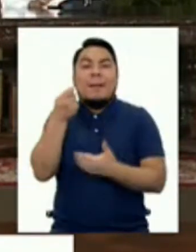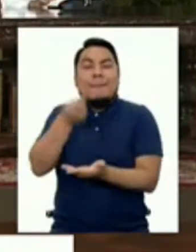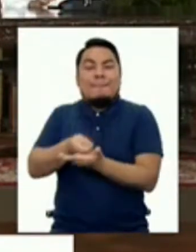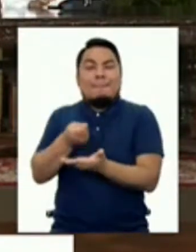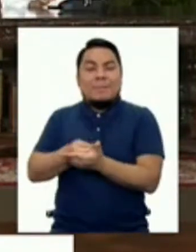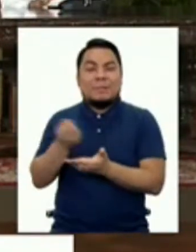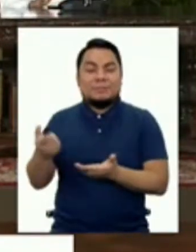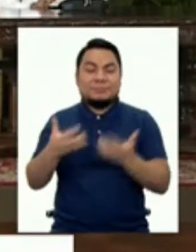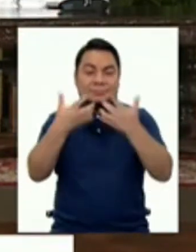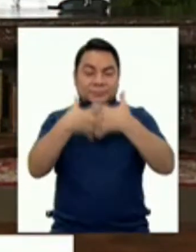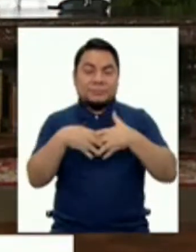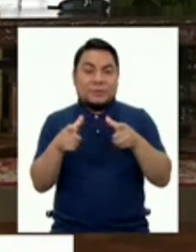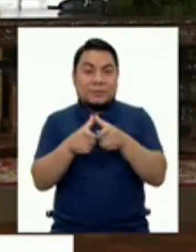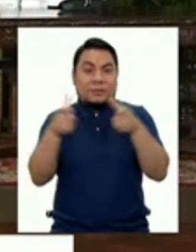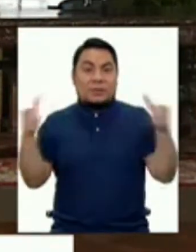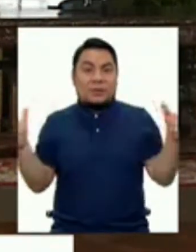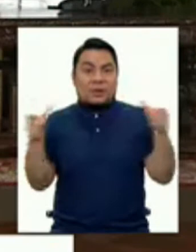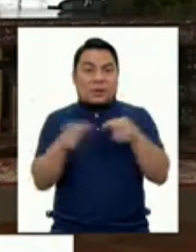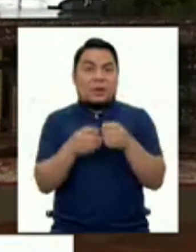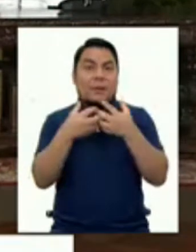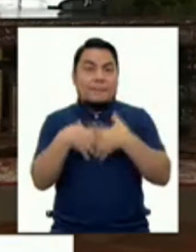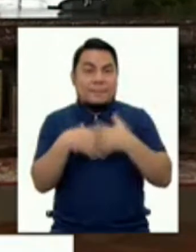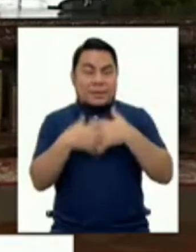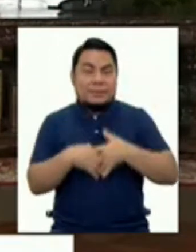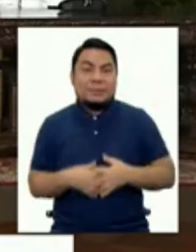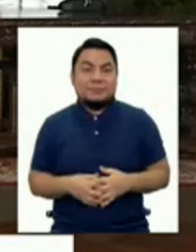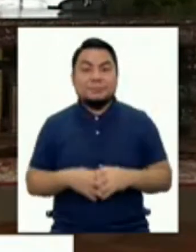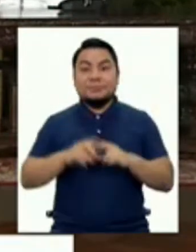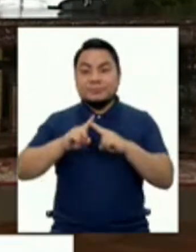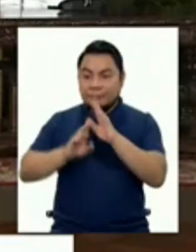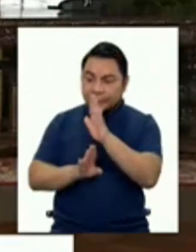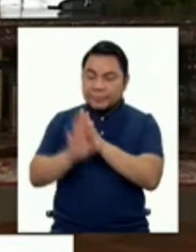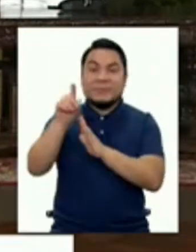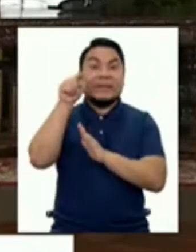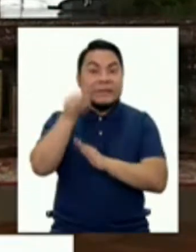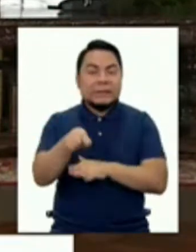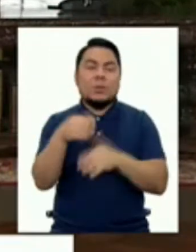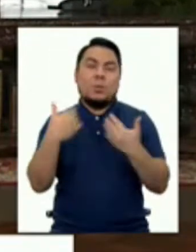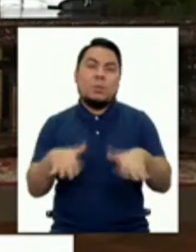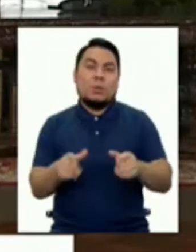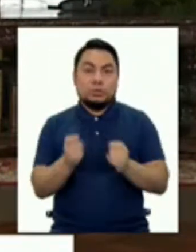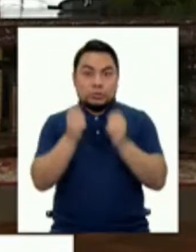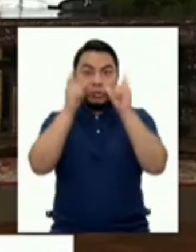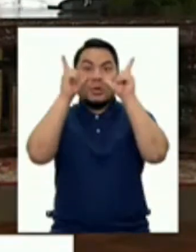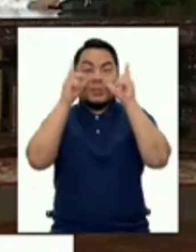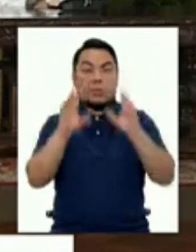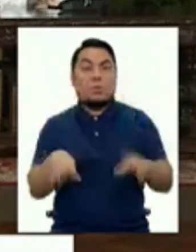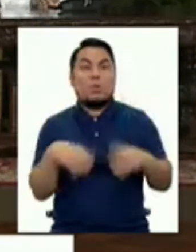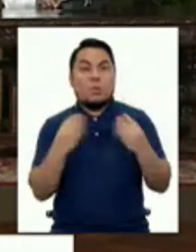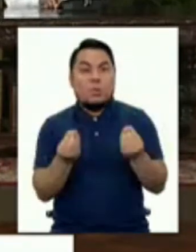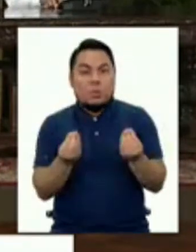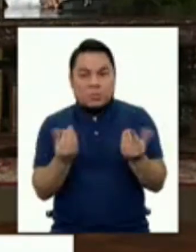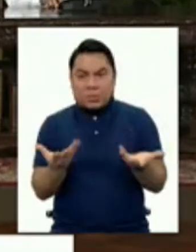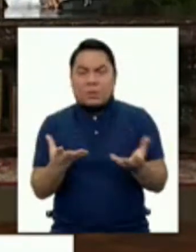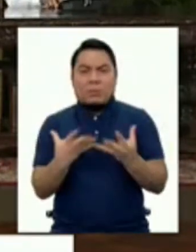la Micro y Pequeña Empresa, y Reactiva. Y realmente es sorprendente la